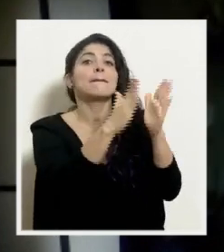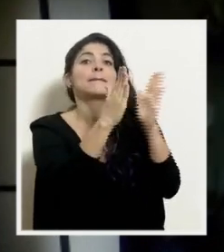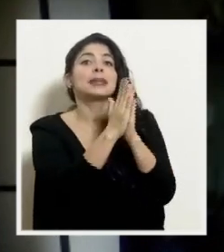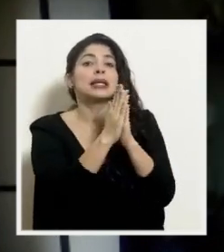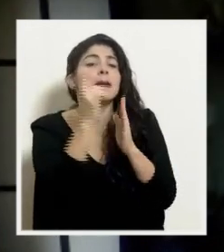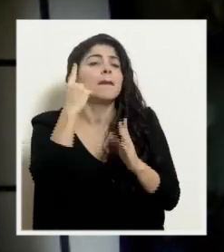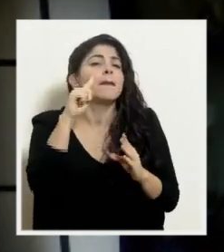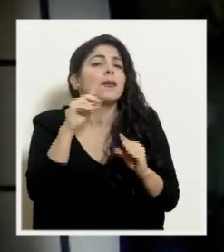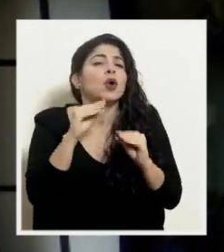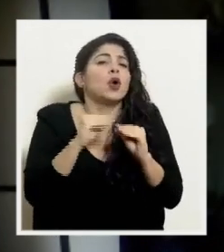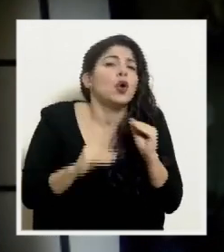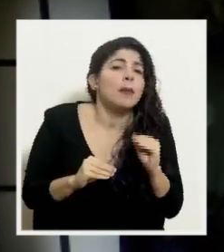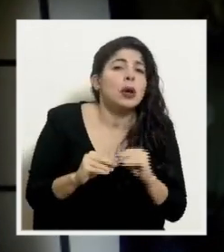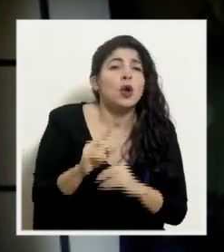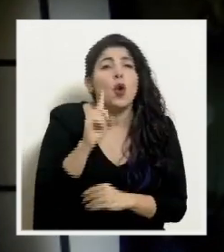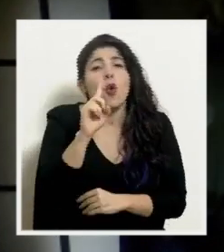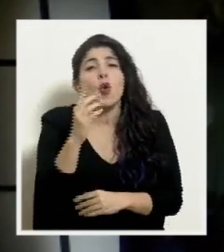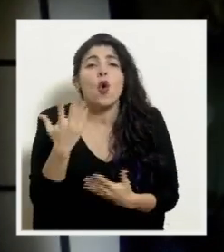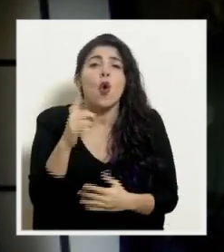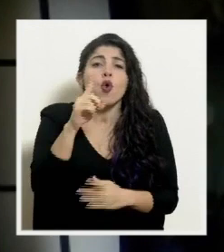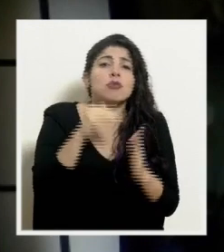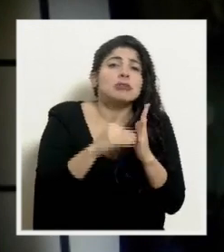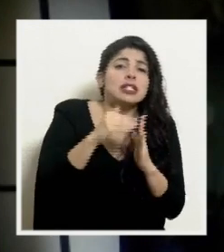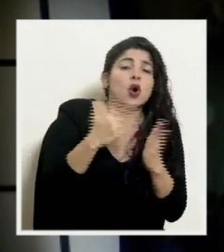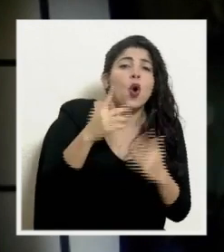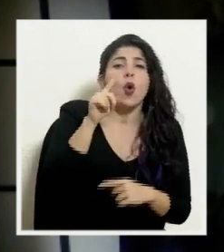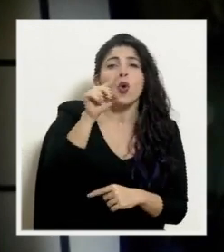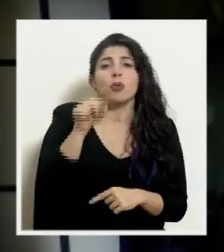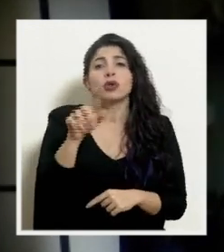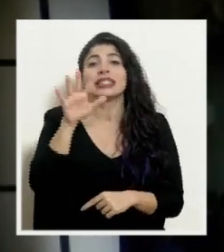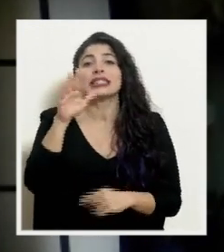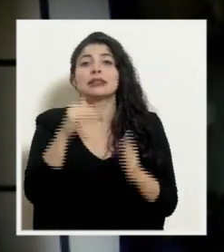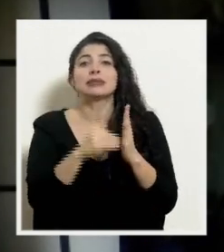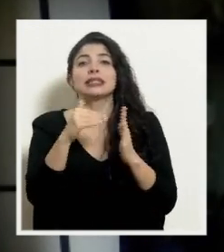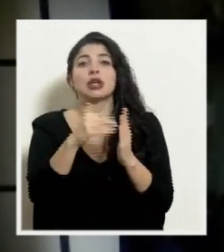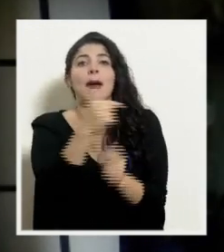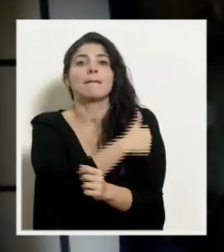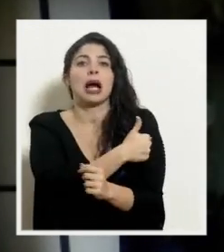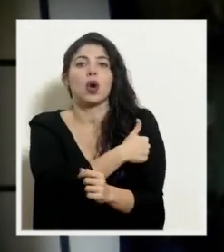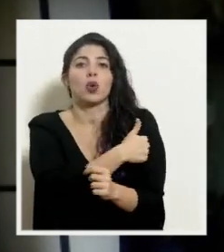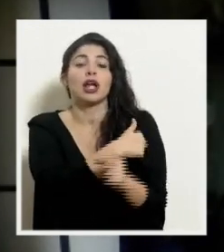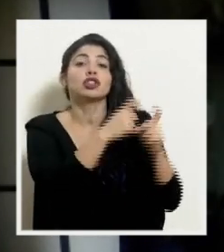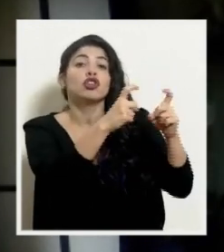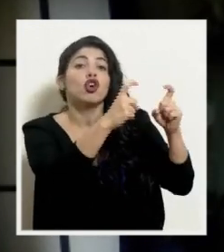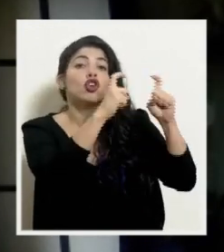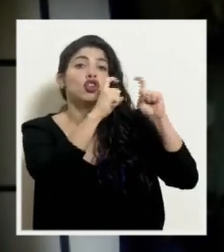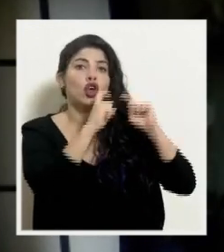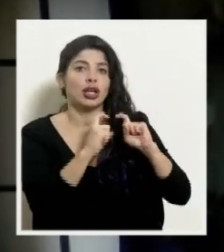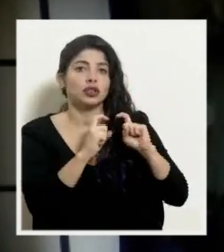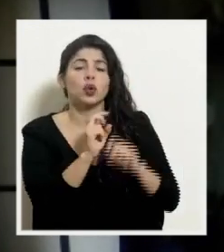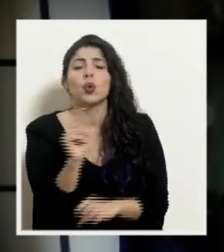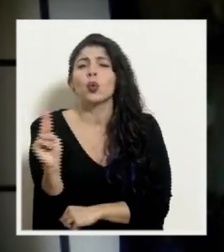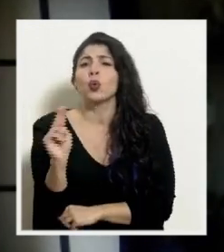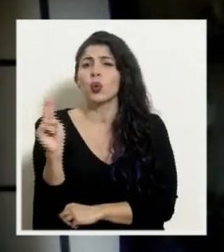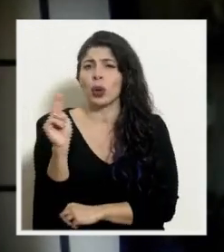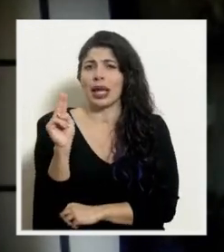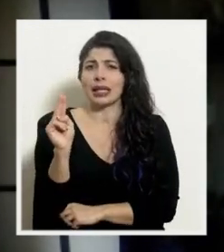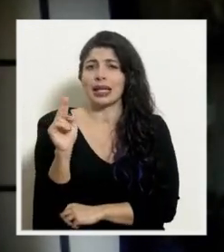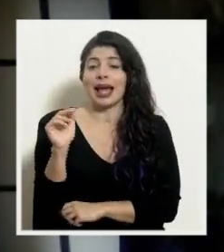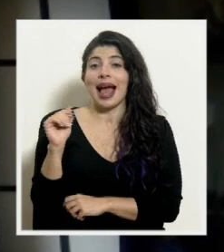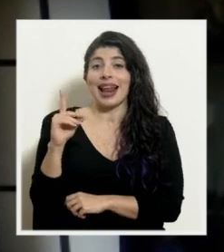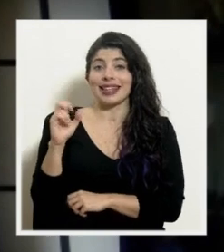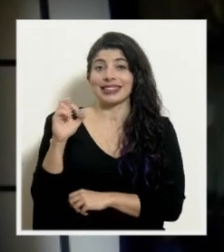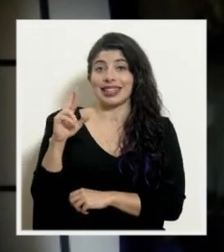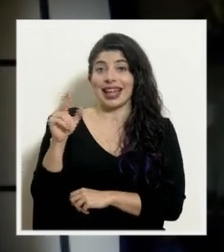al menos 1 millón o 1.5 millones de vacunas que nos puedan donar de manera urgente. Don Alexander